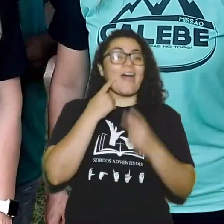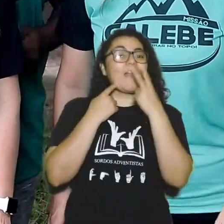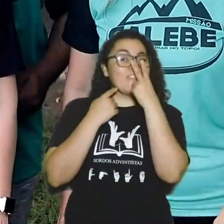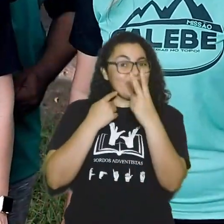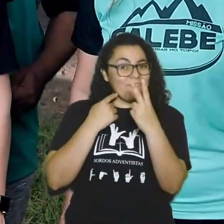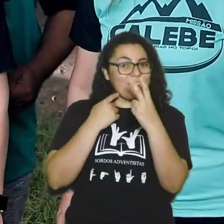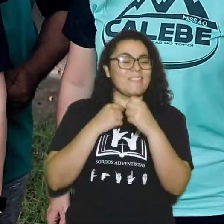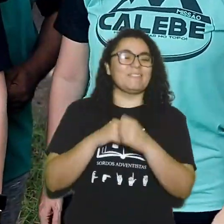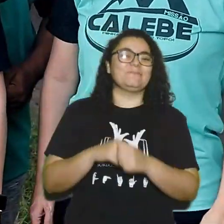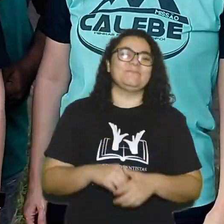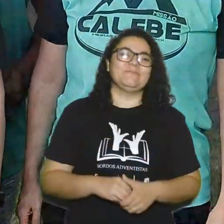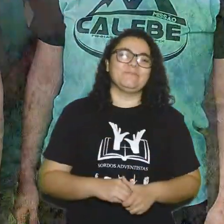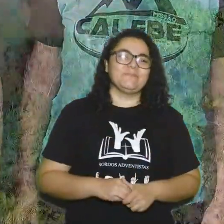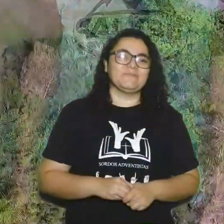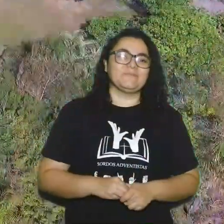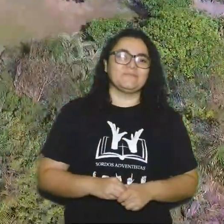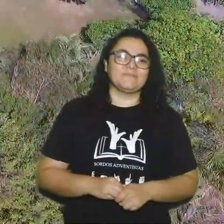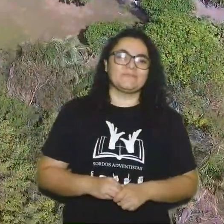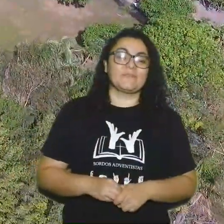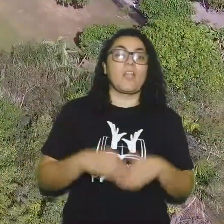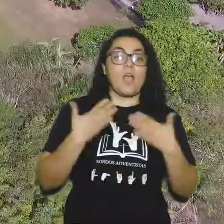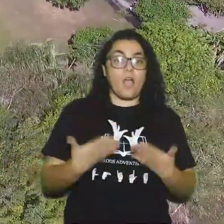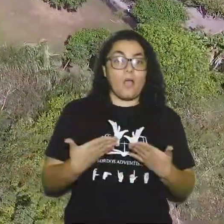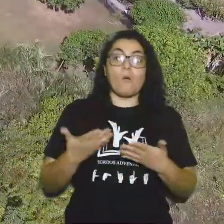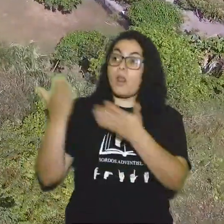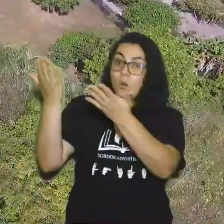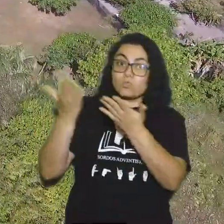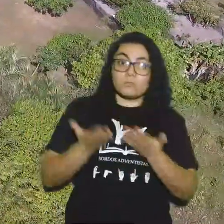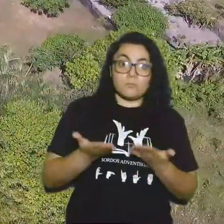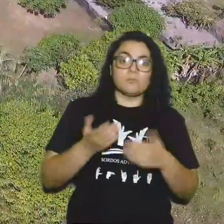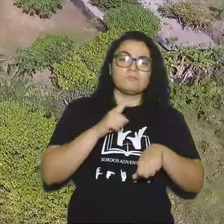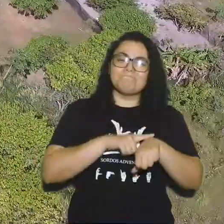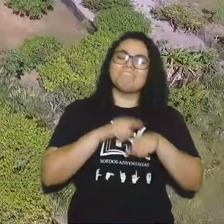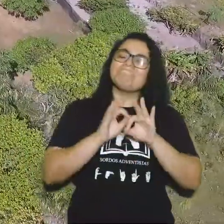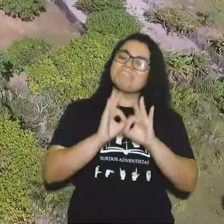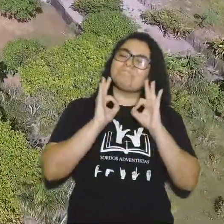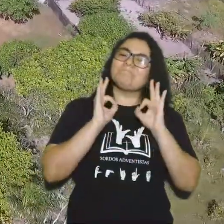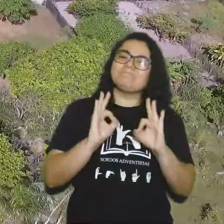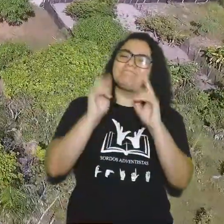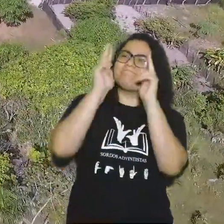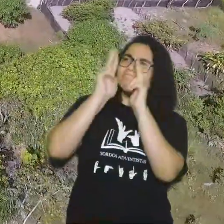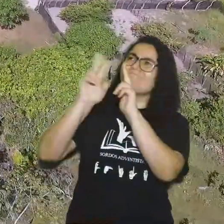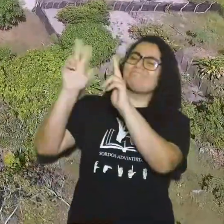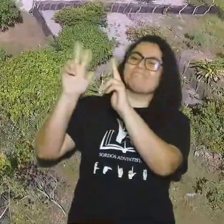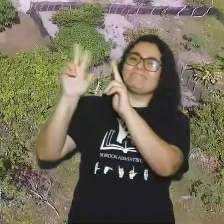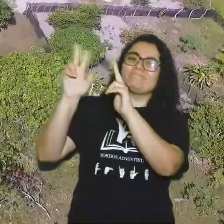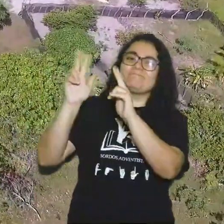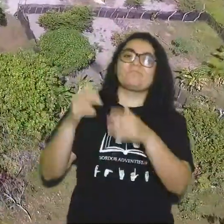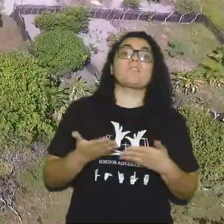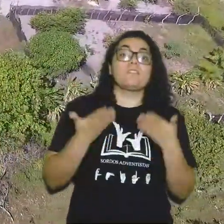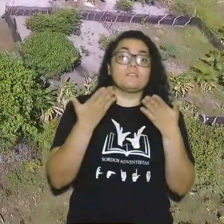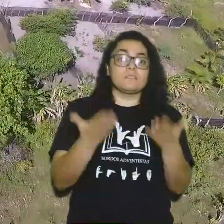Probad y ved. Y ahora les invito a este momento especial de adoración